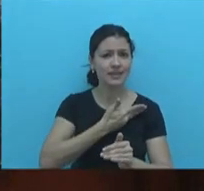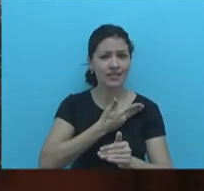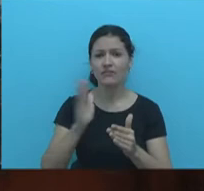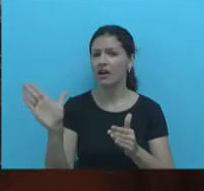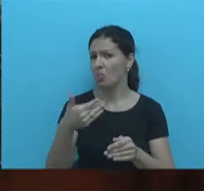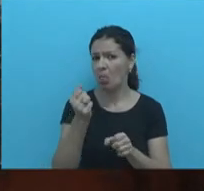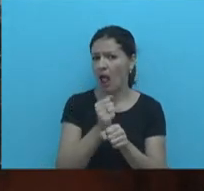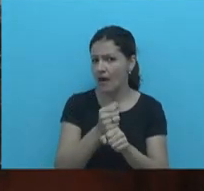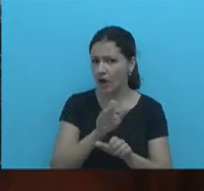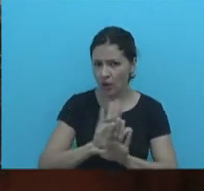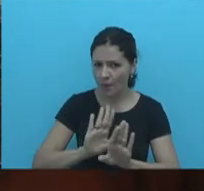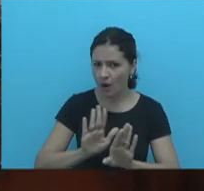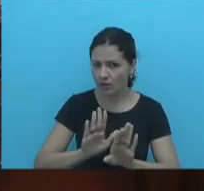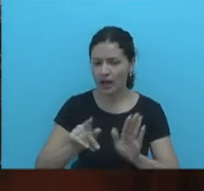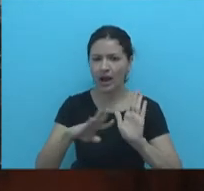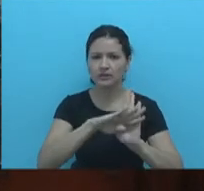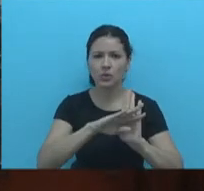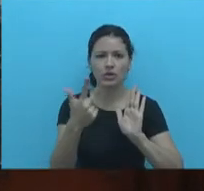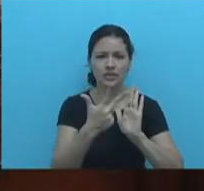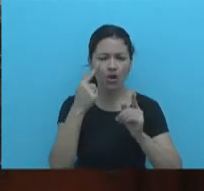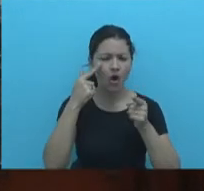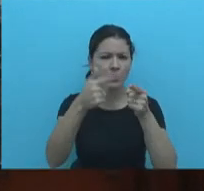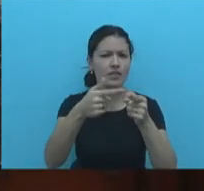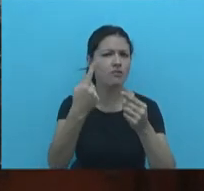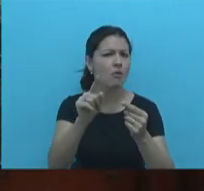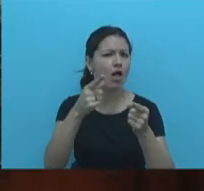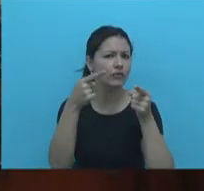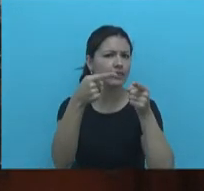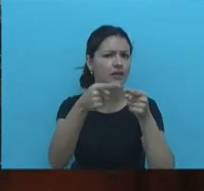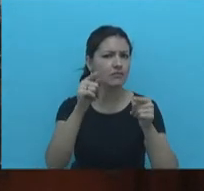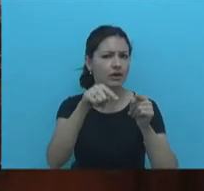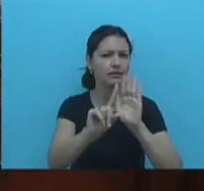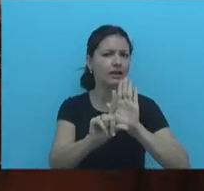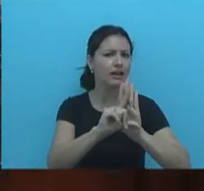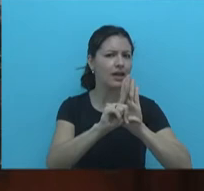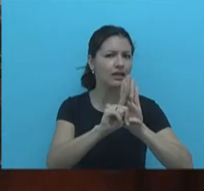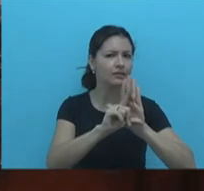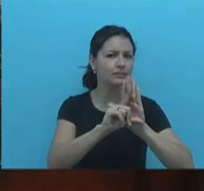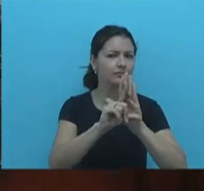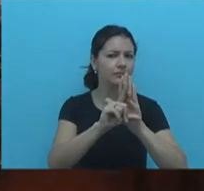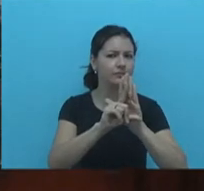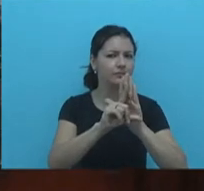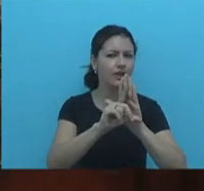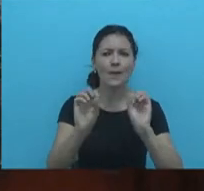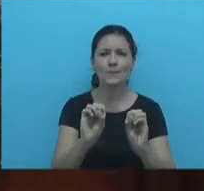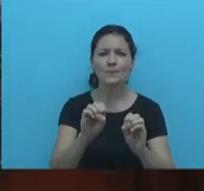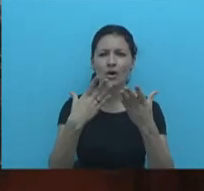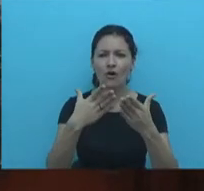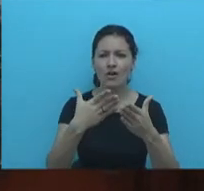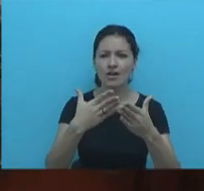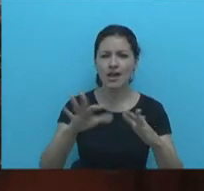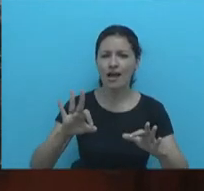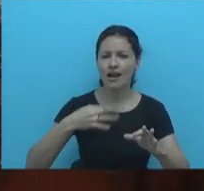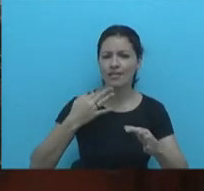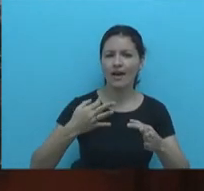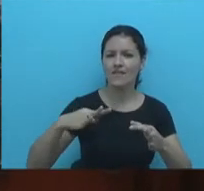laboral. Artículo tercero, objetivos. Son objetivos de la ley, en general, mejorar la calidad de vida y labor de los